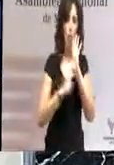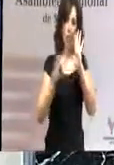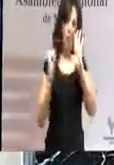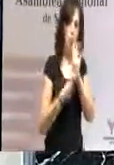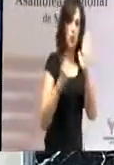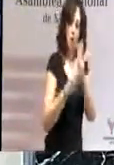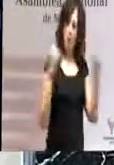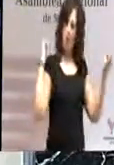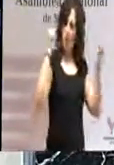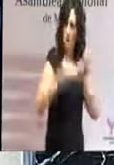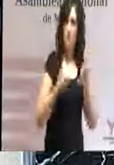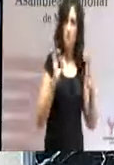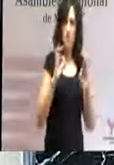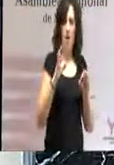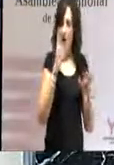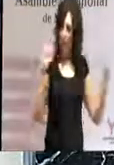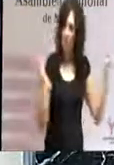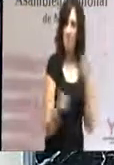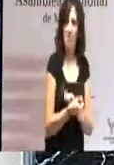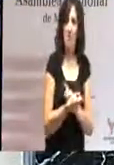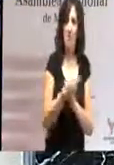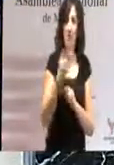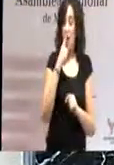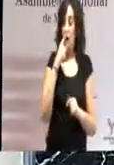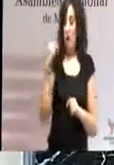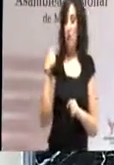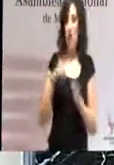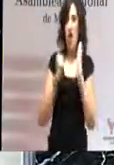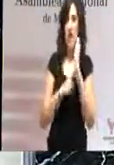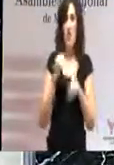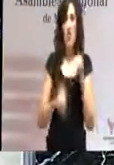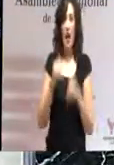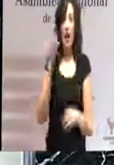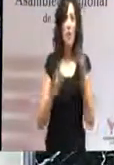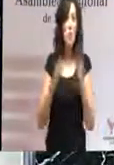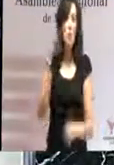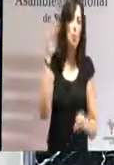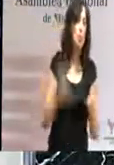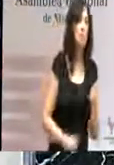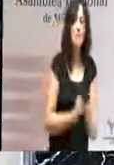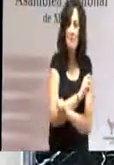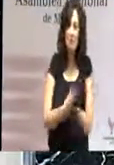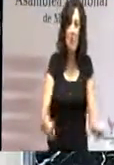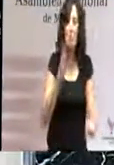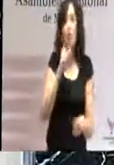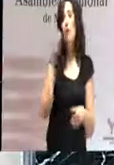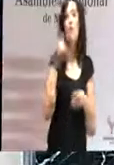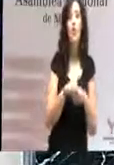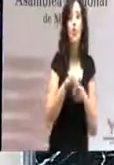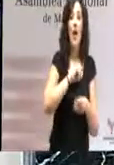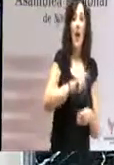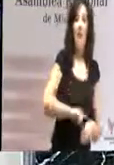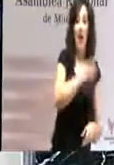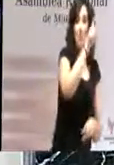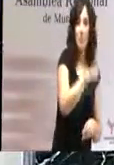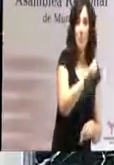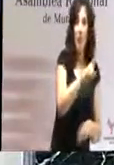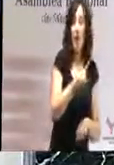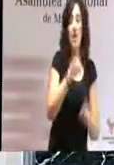un año la región de Murcia tenía la ley electoral más injusta de España, porque, por ejemplo, el voto de un carabaqueño no tenía el mismo valor que el